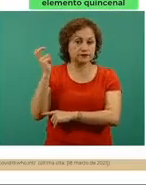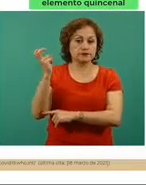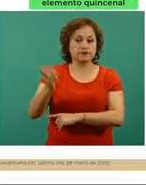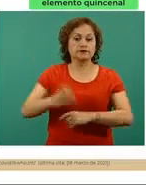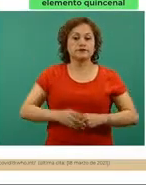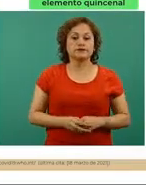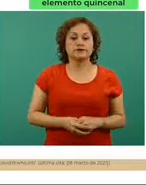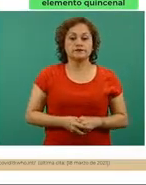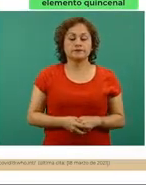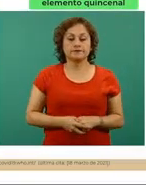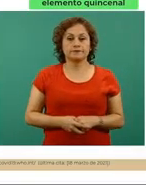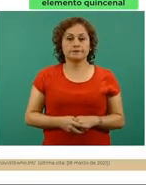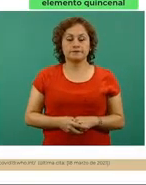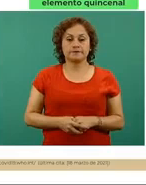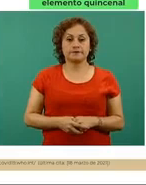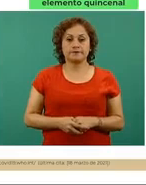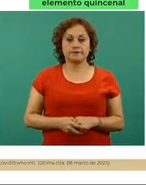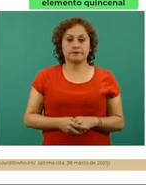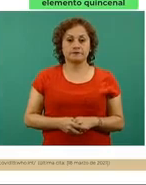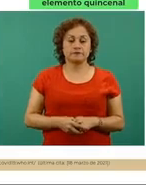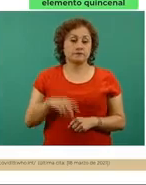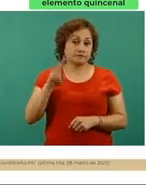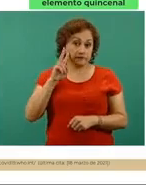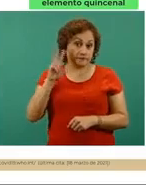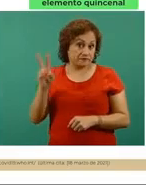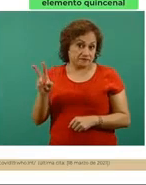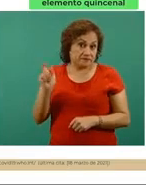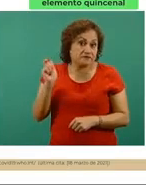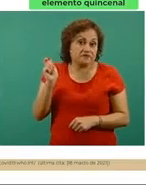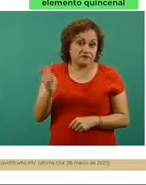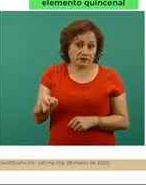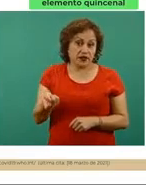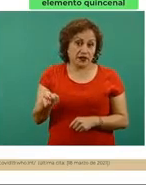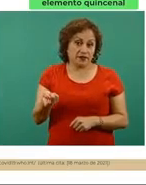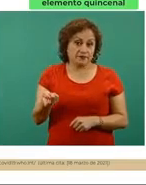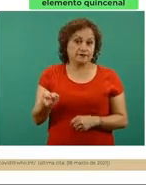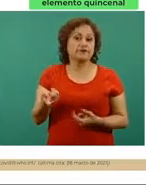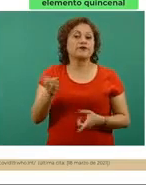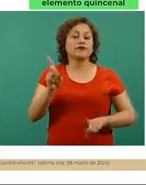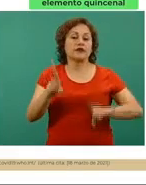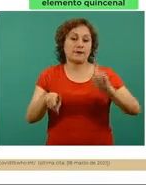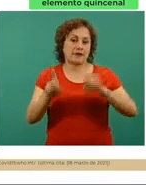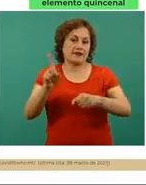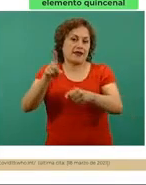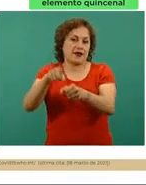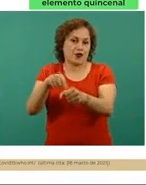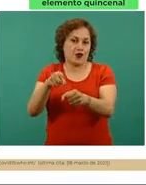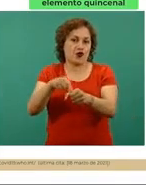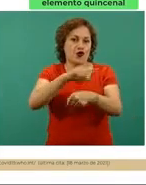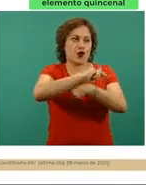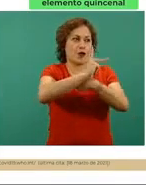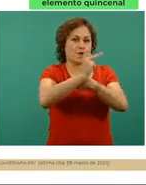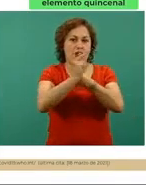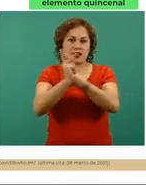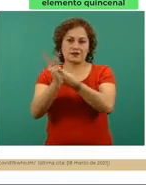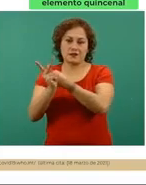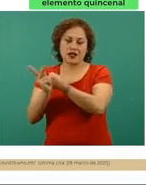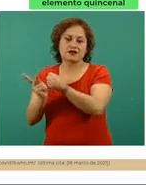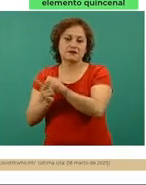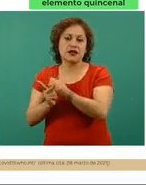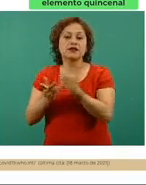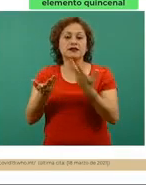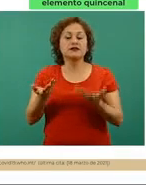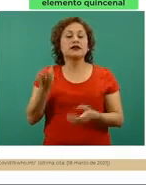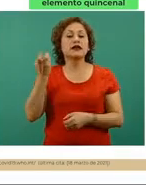ustedes visualicen es que evidentemente pues estamos acomodados conforme diferentes colores en esta gráfica, que también proviene de la